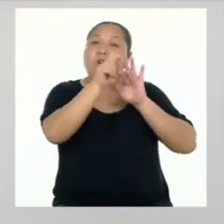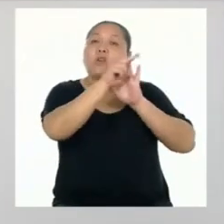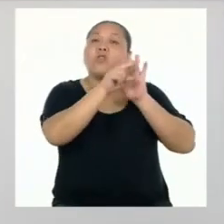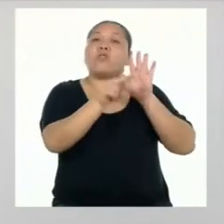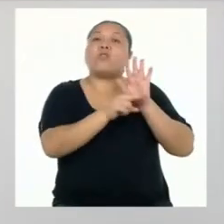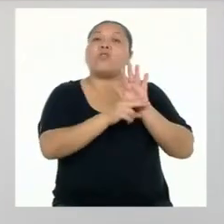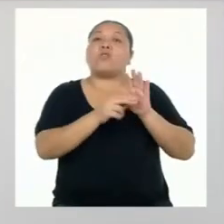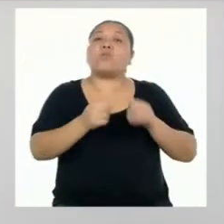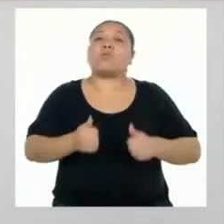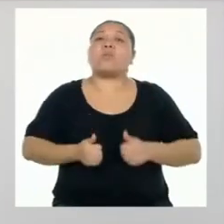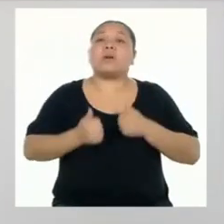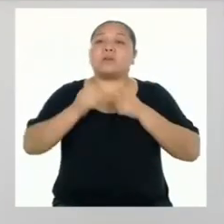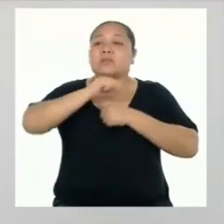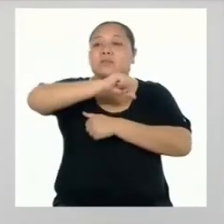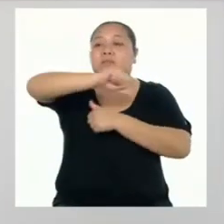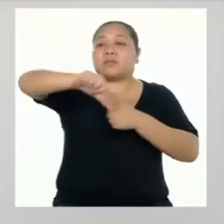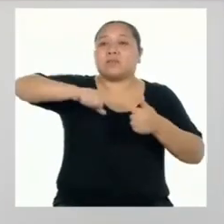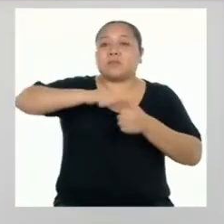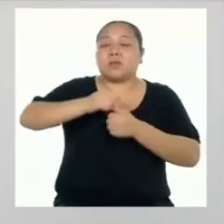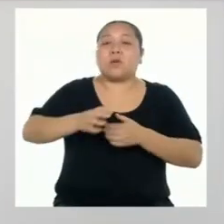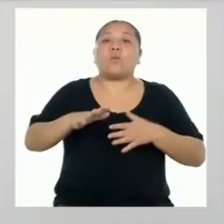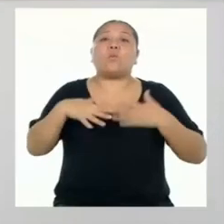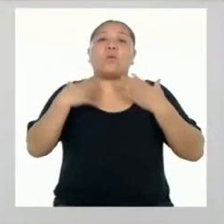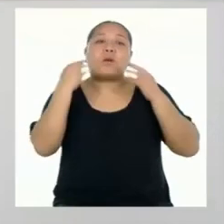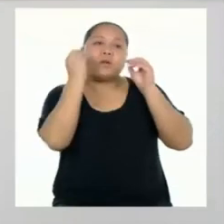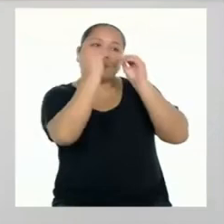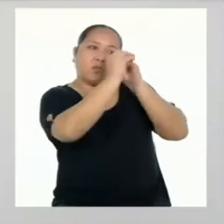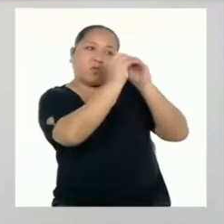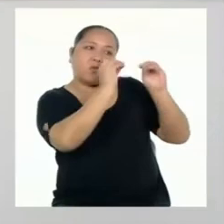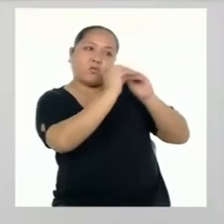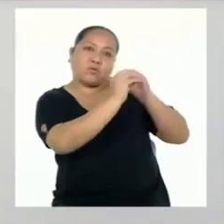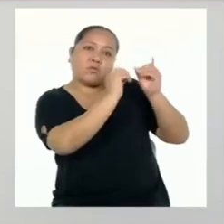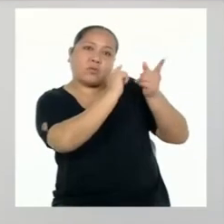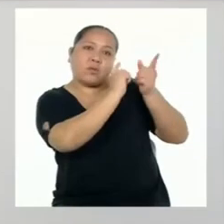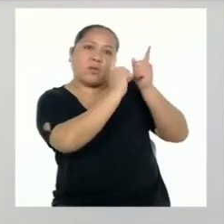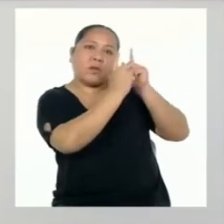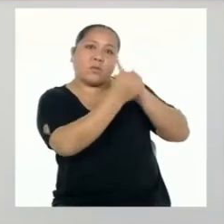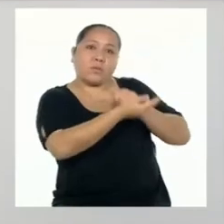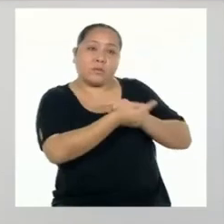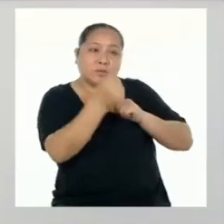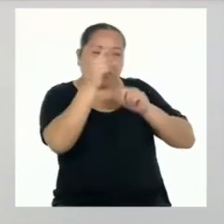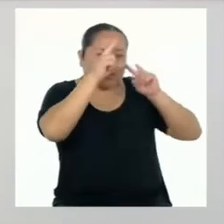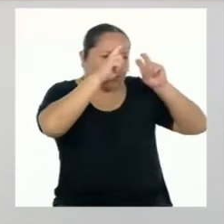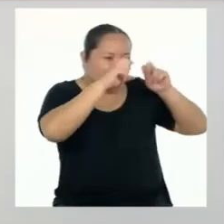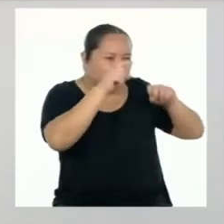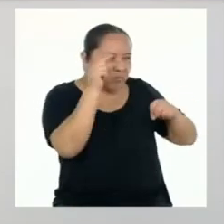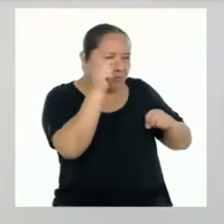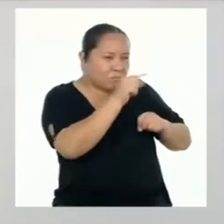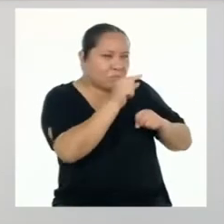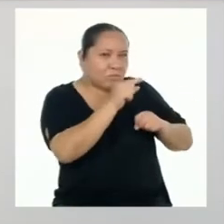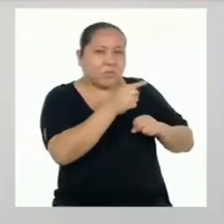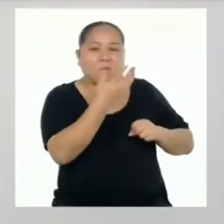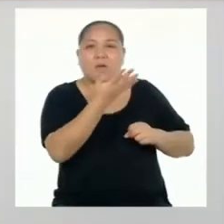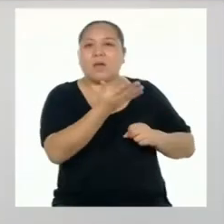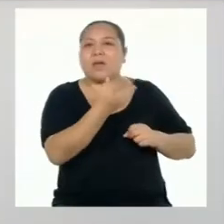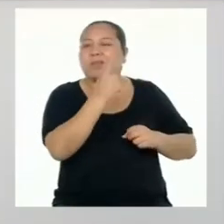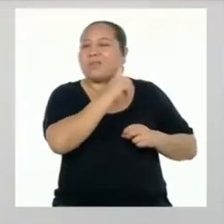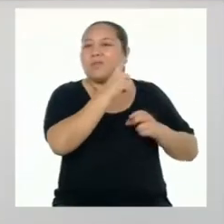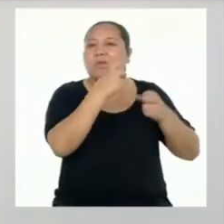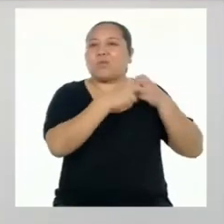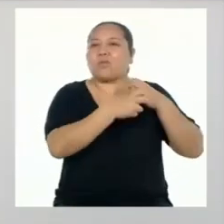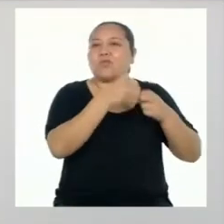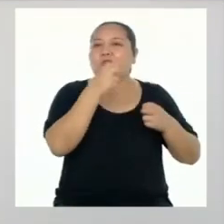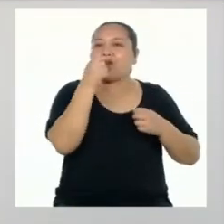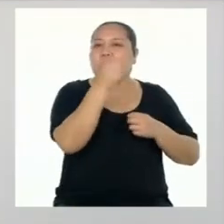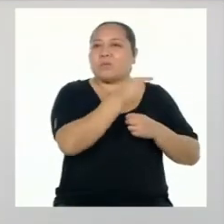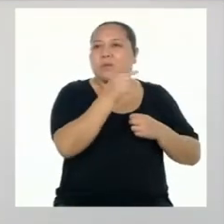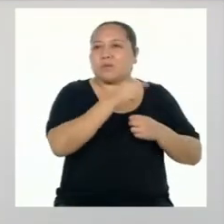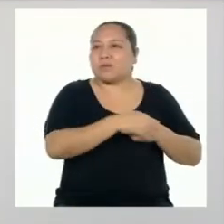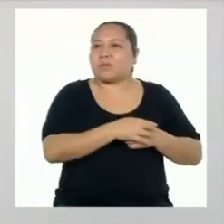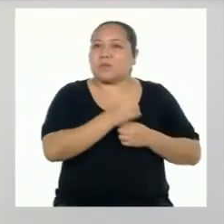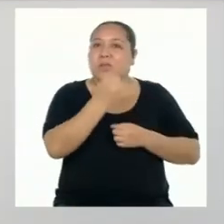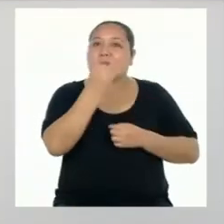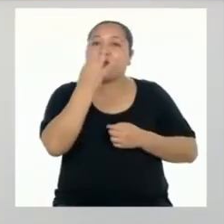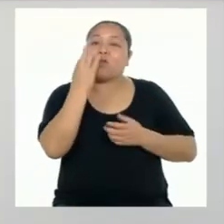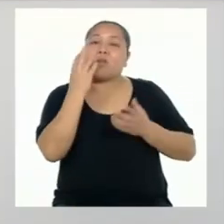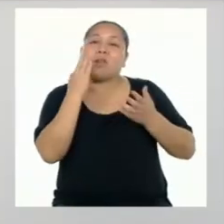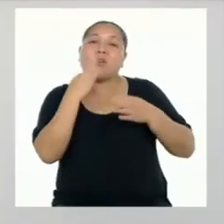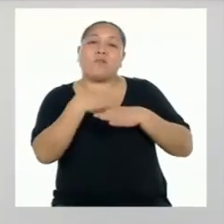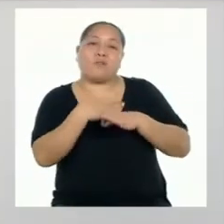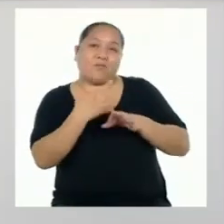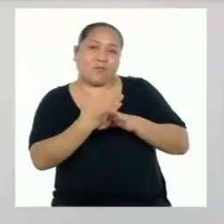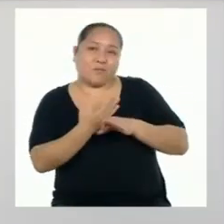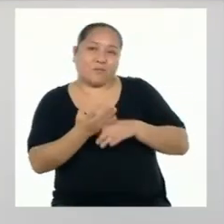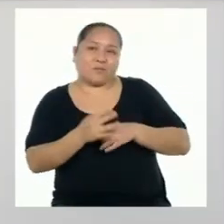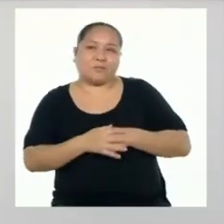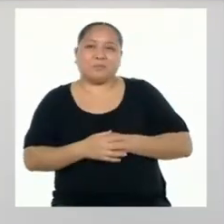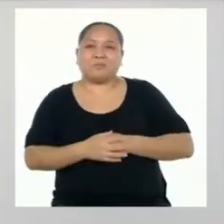de convivencia pueden ser reformuladas si al ser evaluadas resultan problemáticas de alguna manera